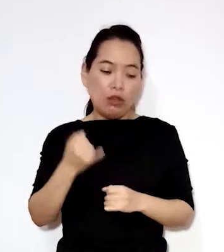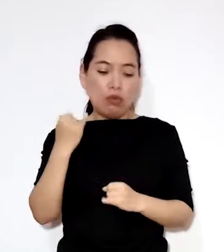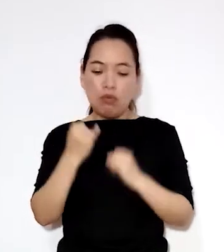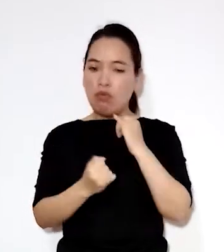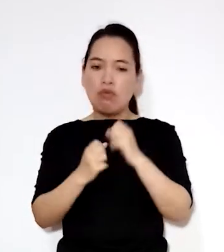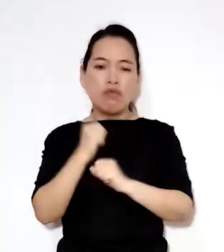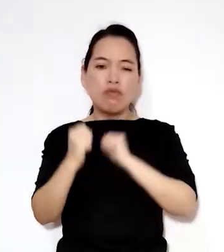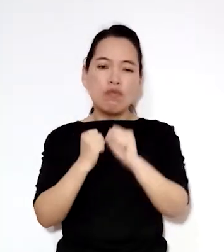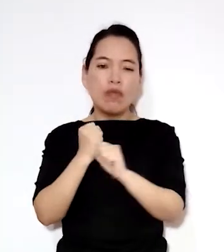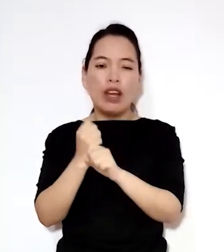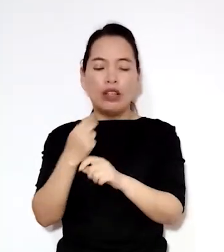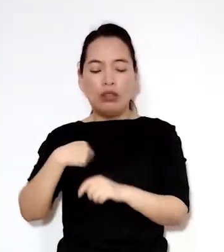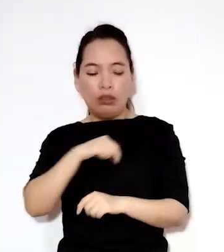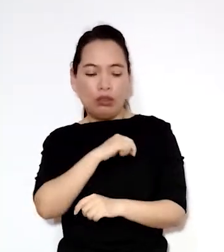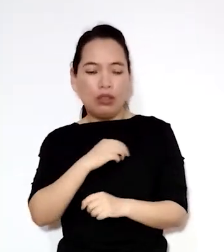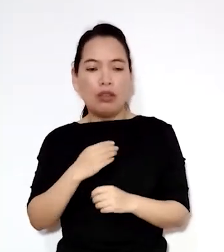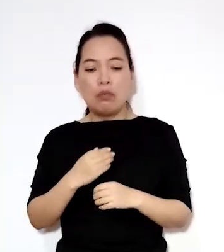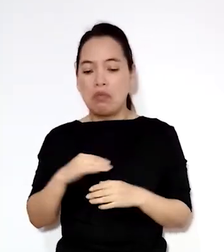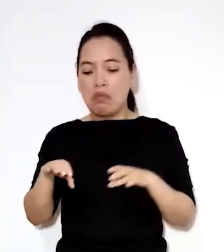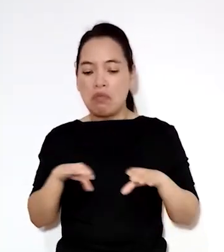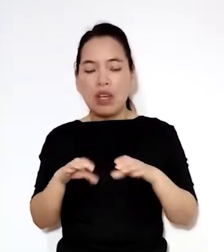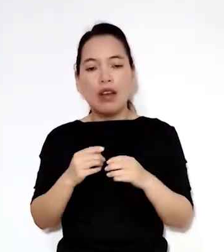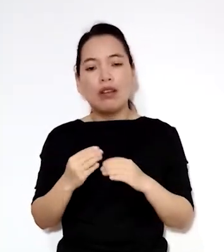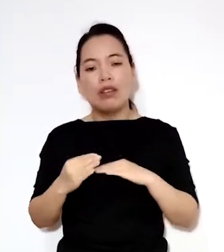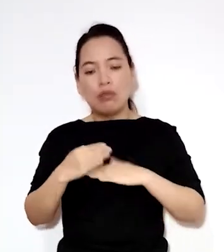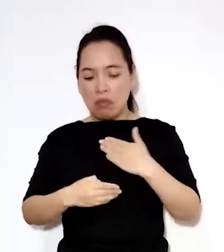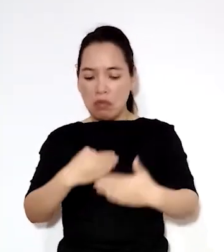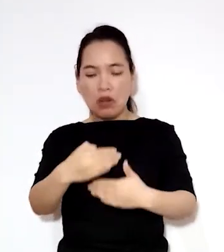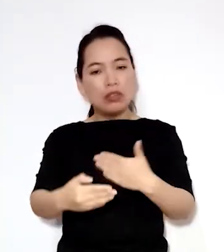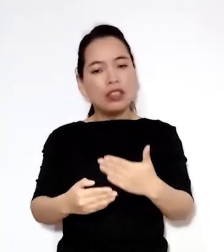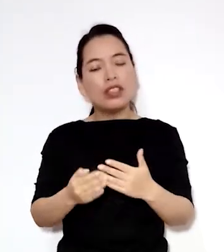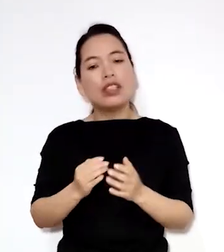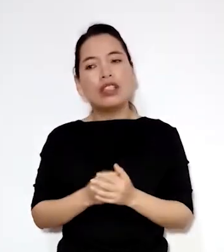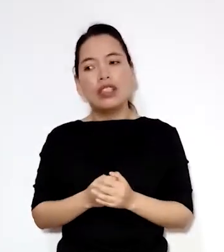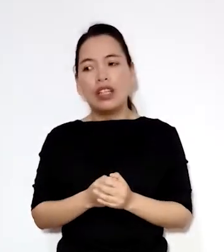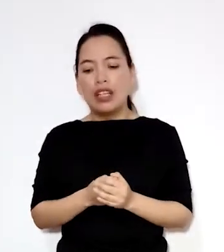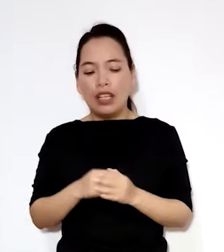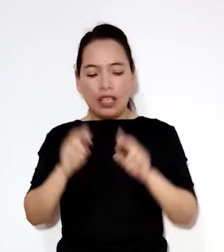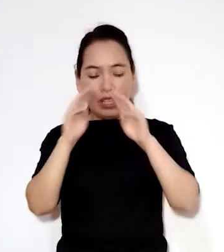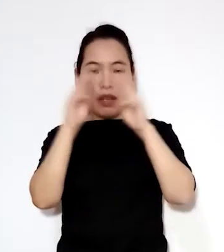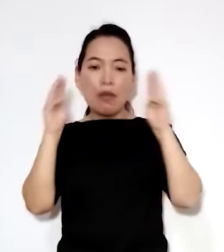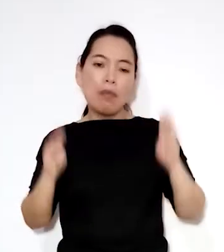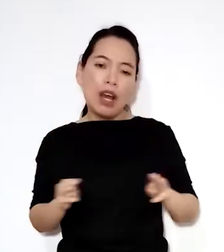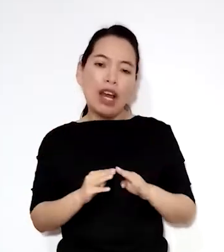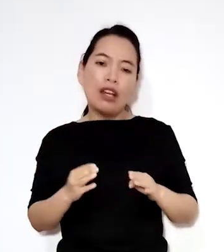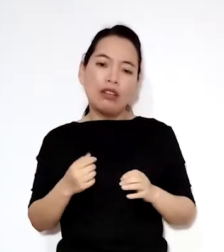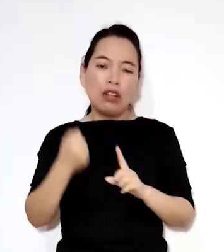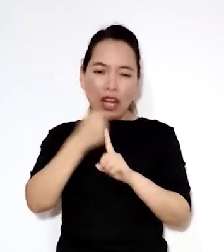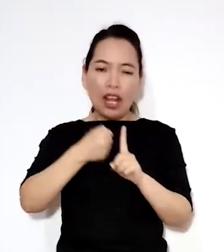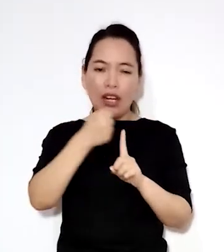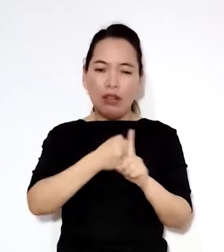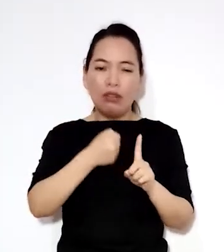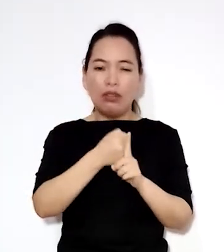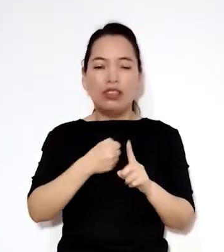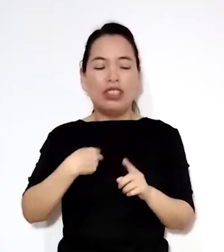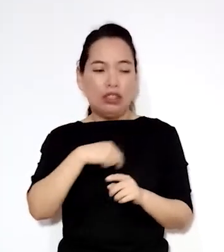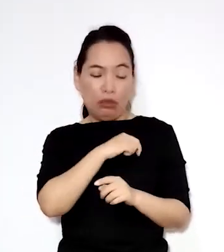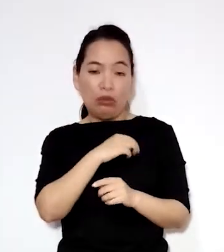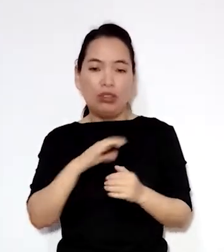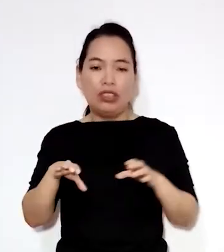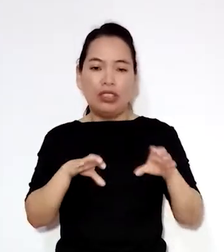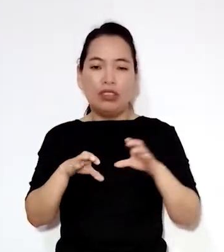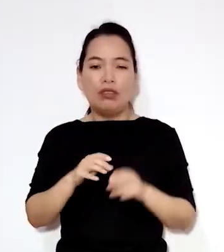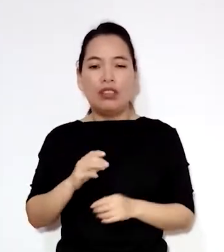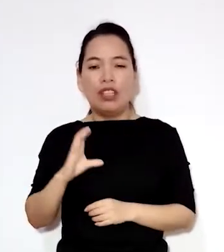años tuvimos algunos procesos fundamentales que, digamos, enmarcan también la lucha de la CLADE, que fue